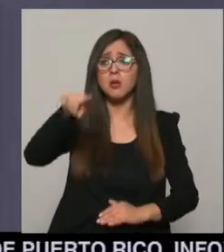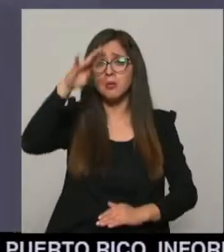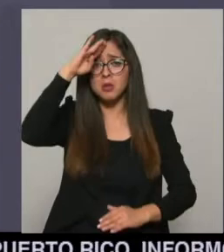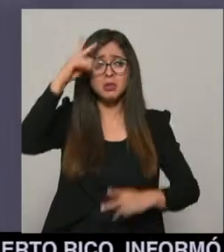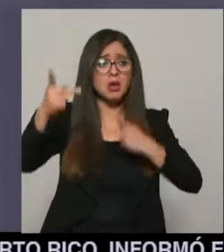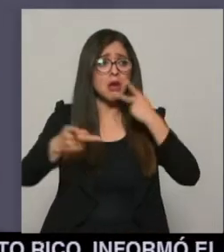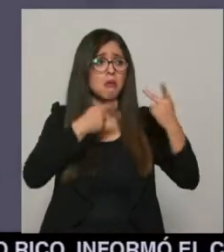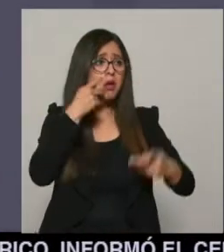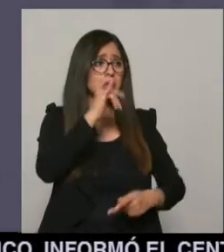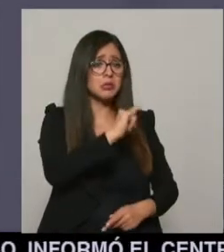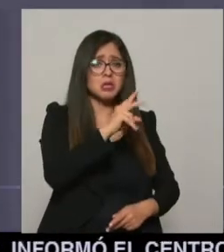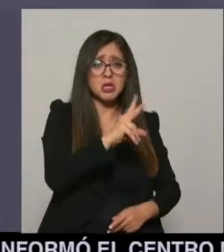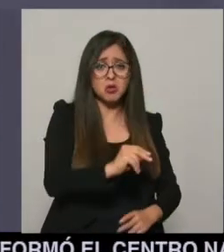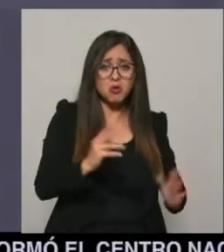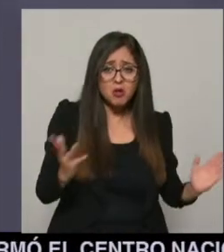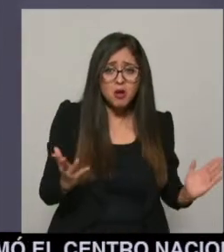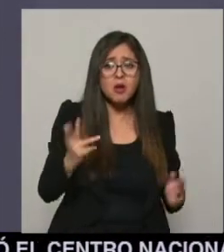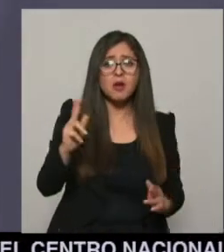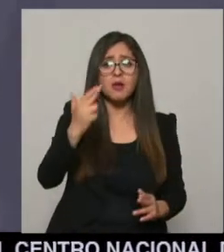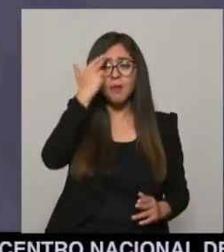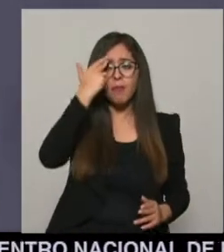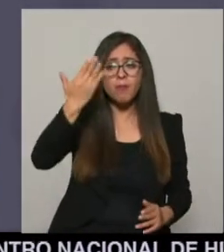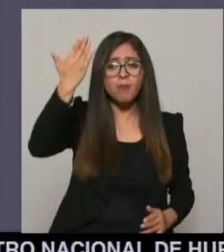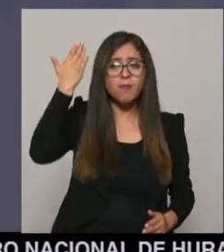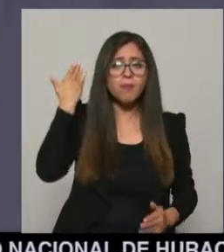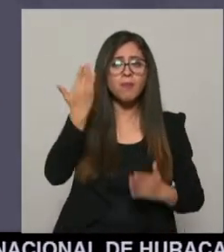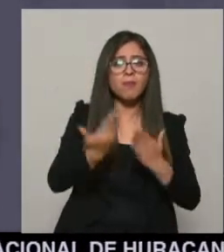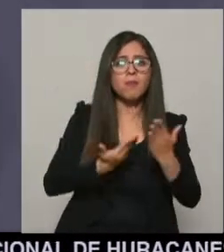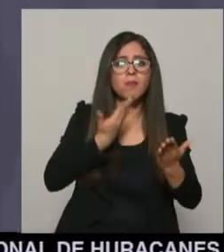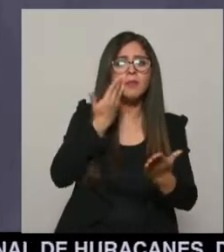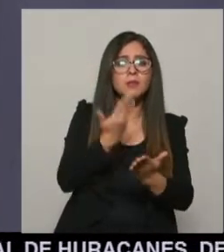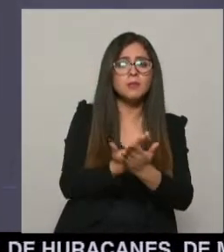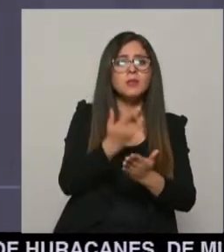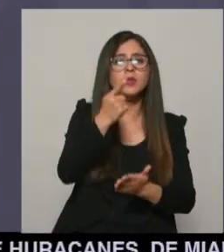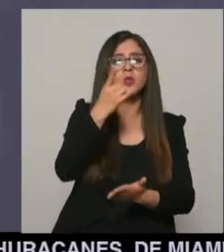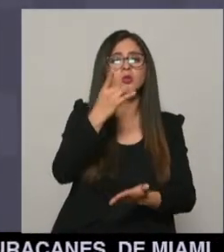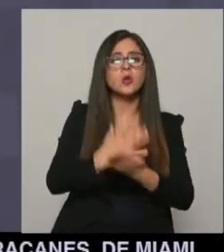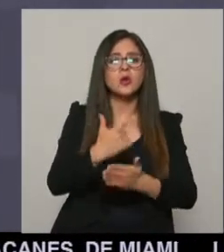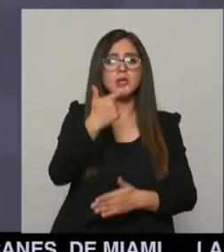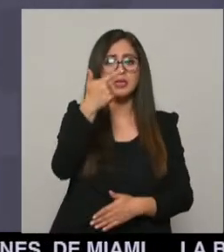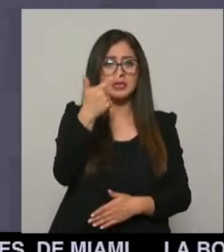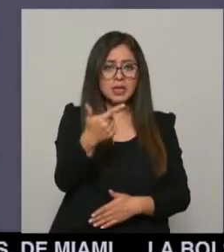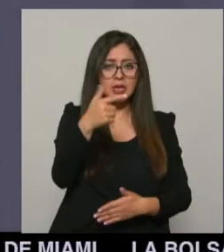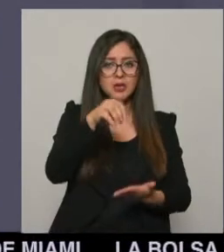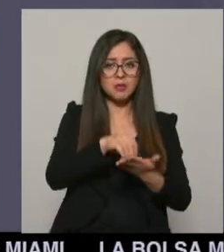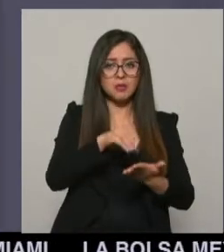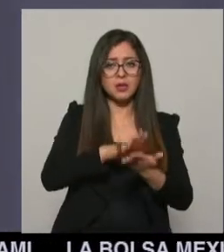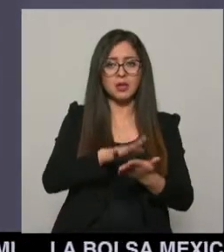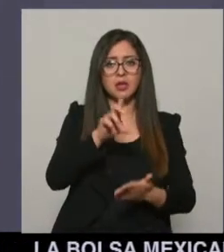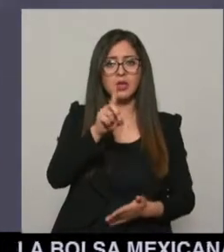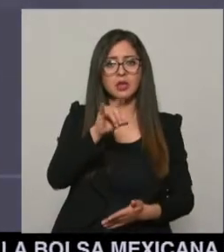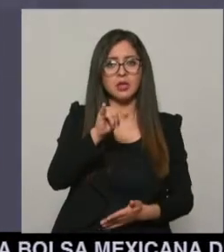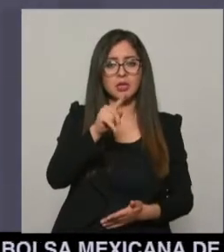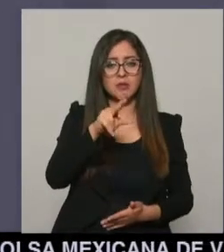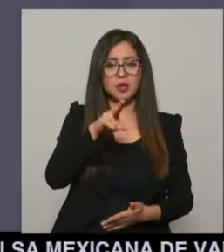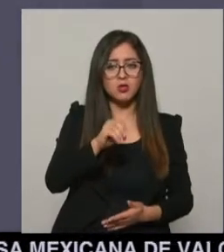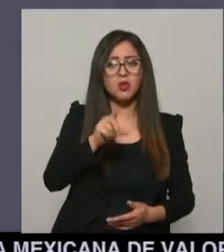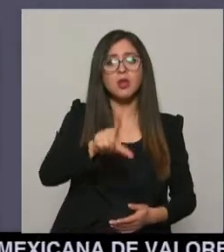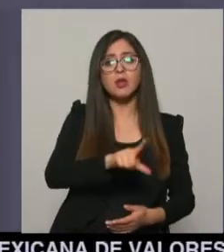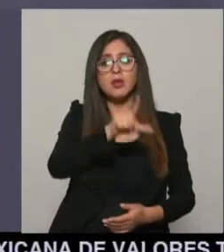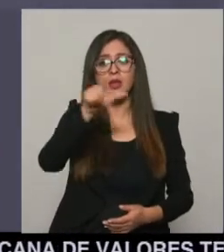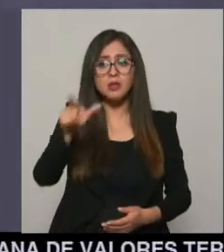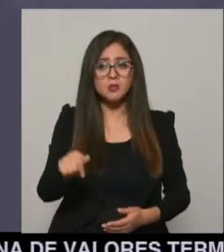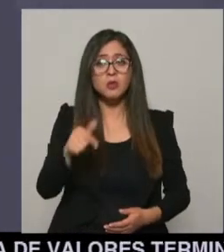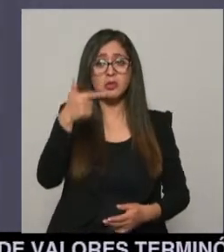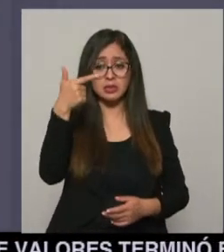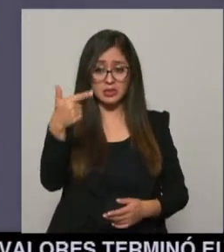Guillermo, no presentaste 30, presentaste 7 en el momento de la dictaminación y de 7 te aprobamos